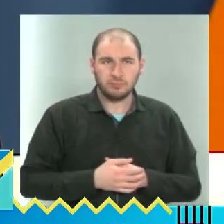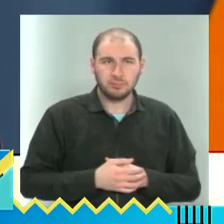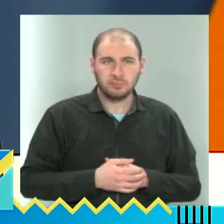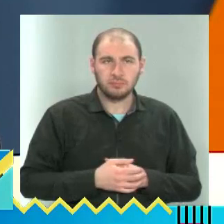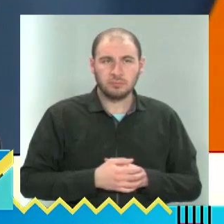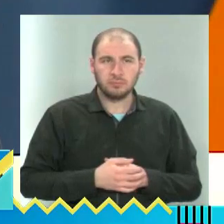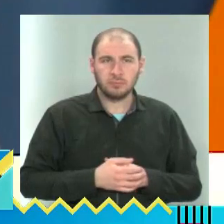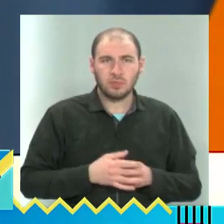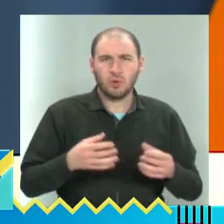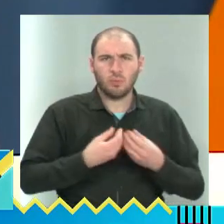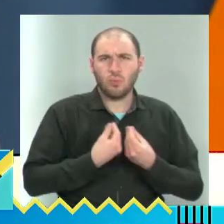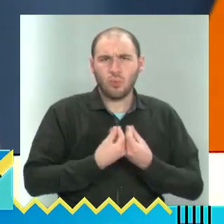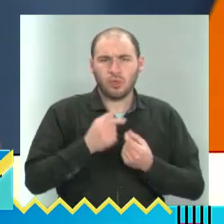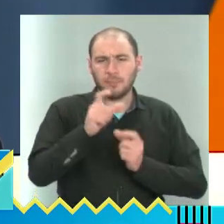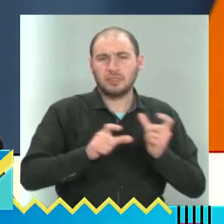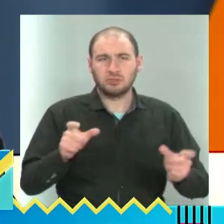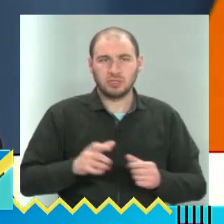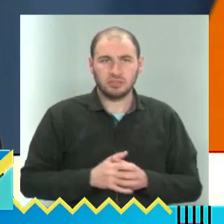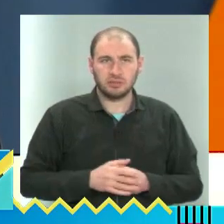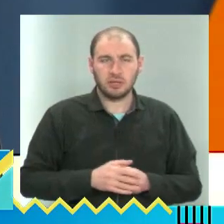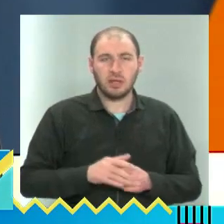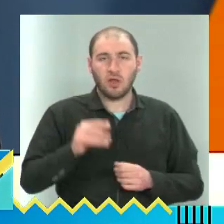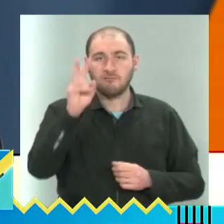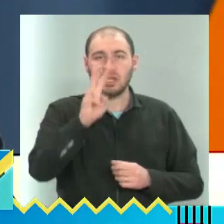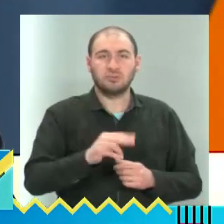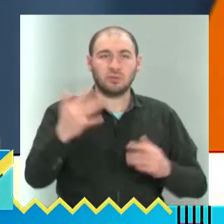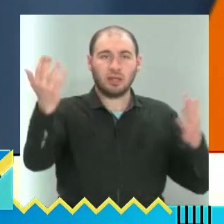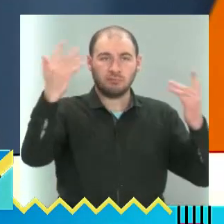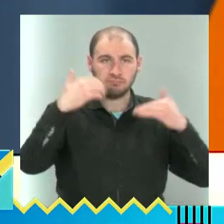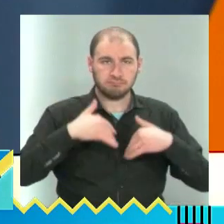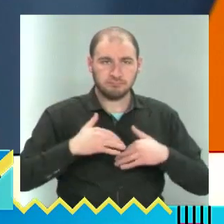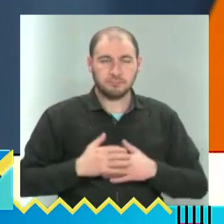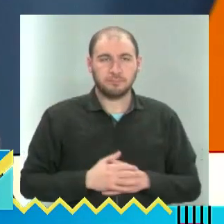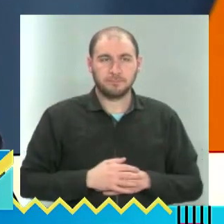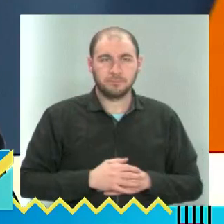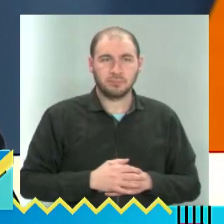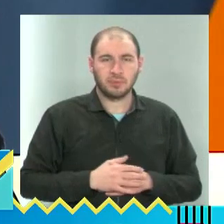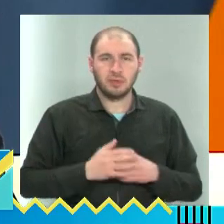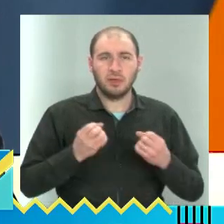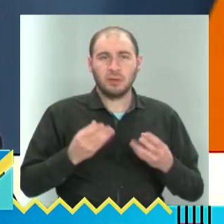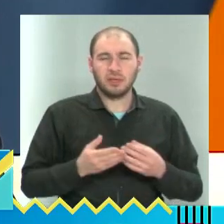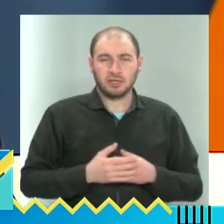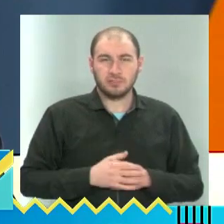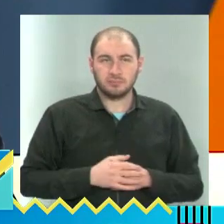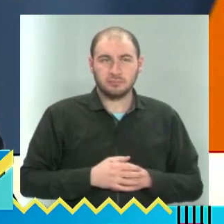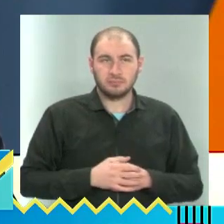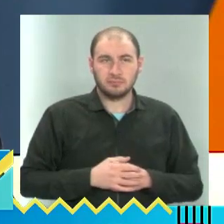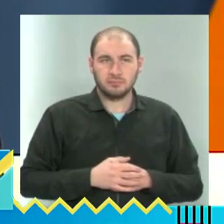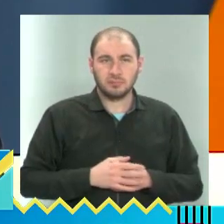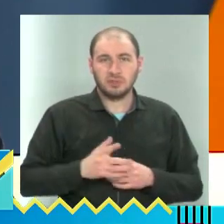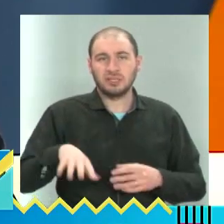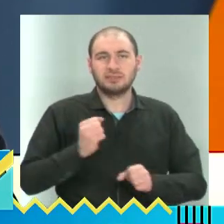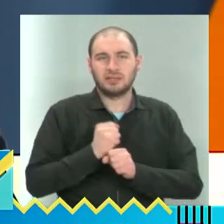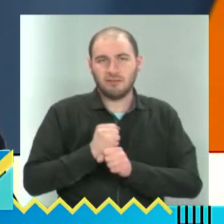altos contingentes de personas de origen venezolano, atraídas, digamos, por las fuentes